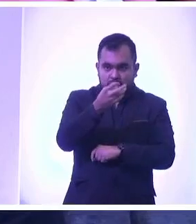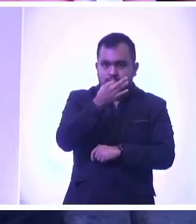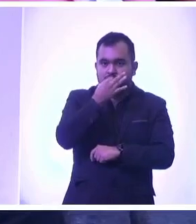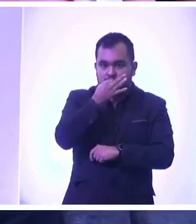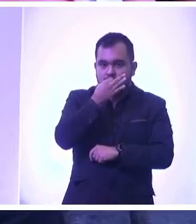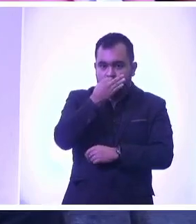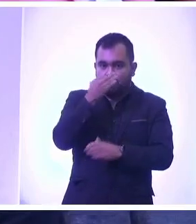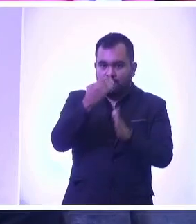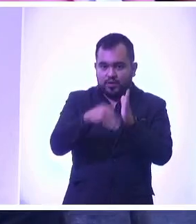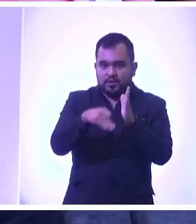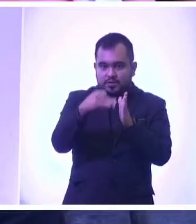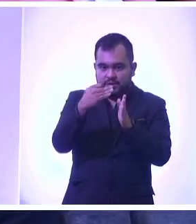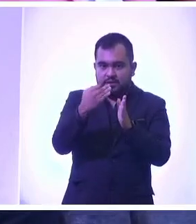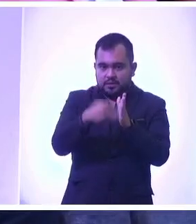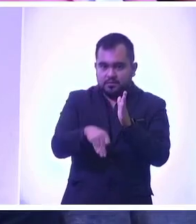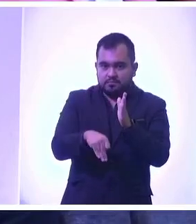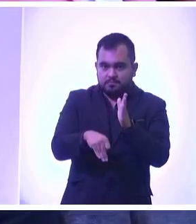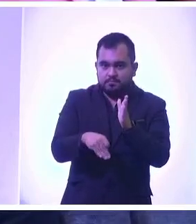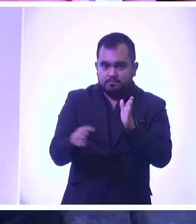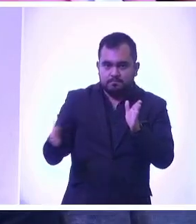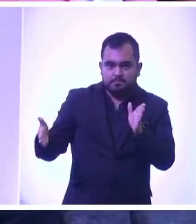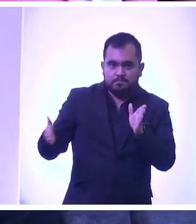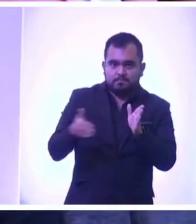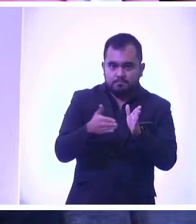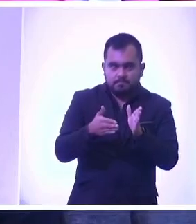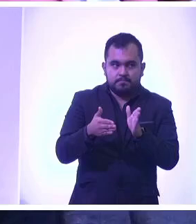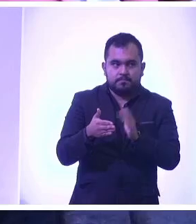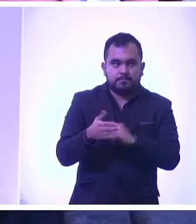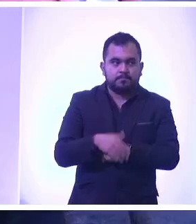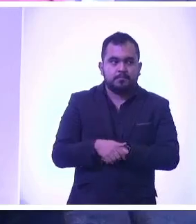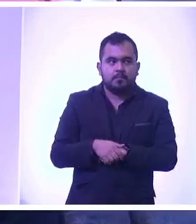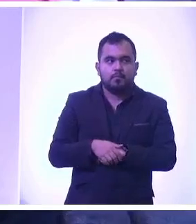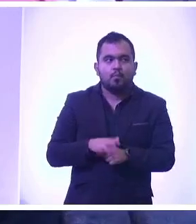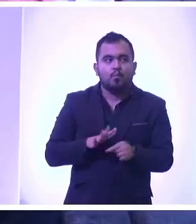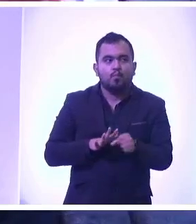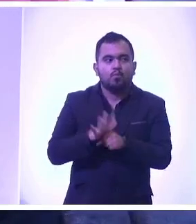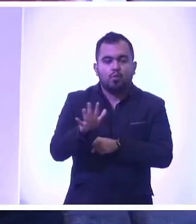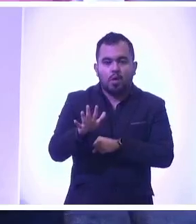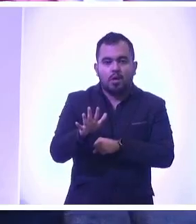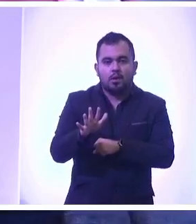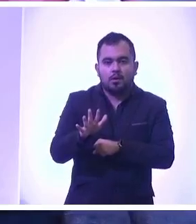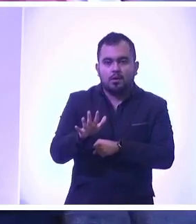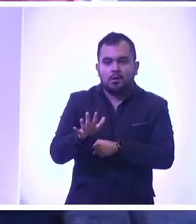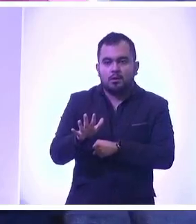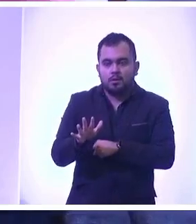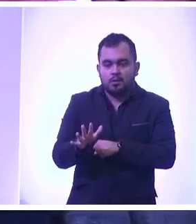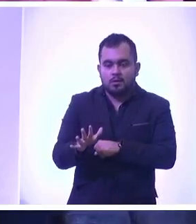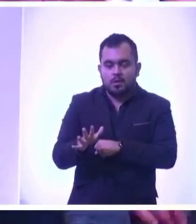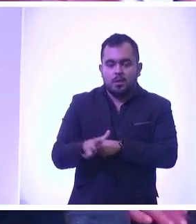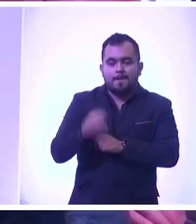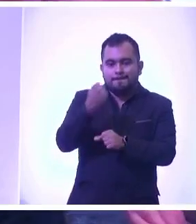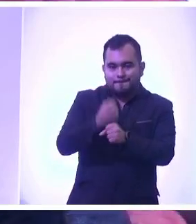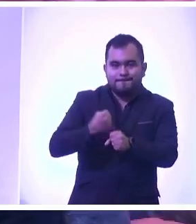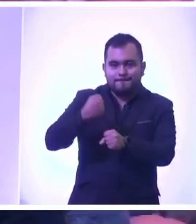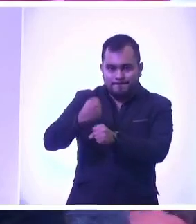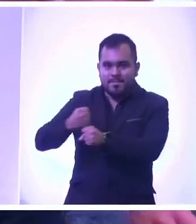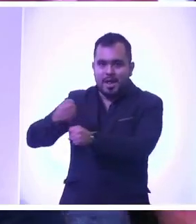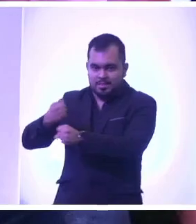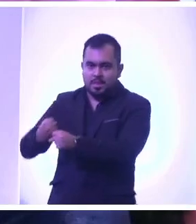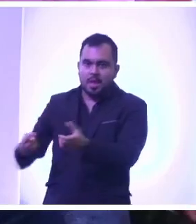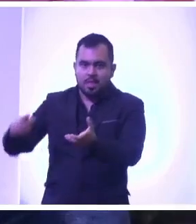tenemos e pendientes es Cuáles son estas prácticas que observamos en